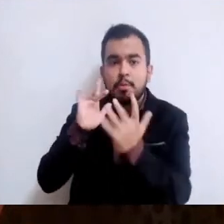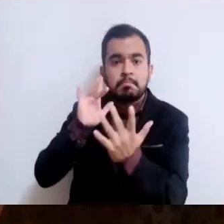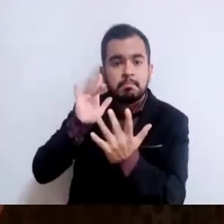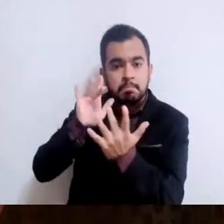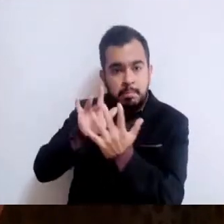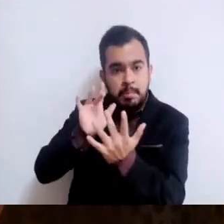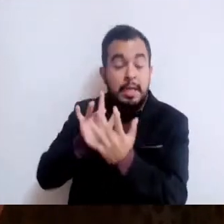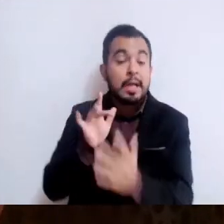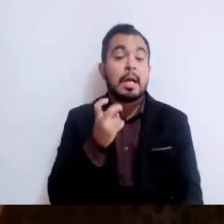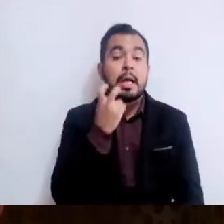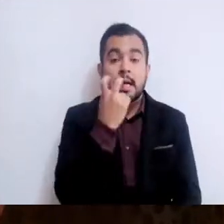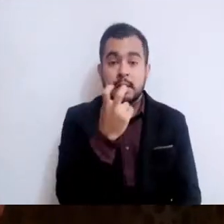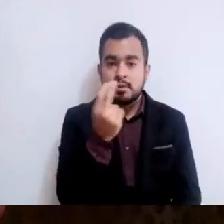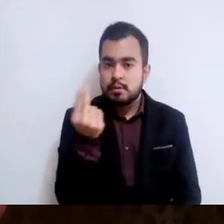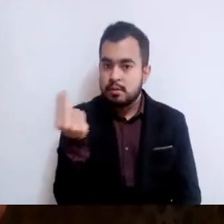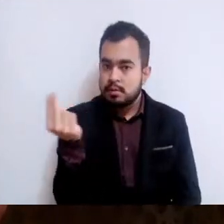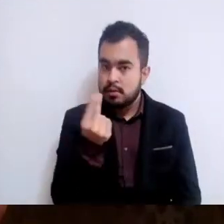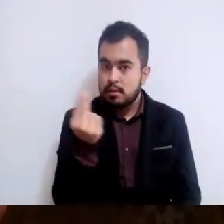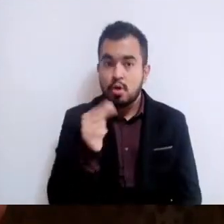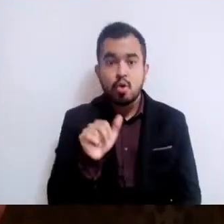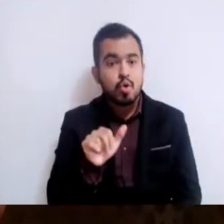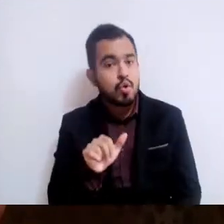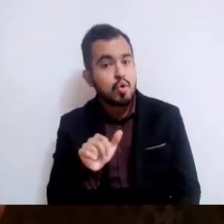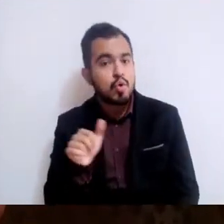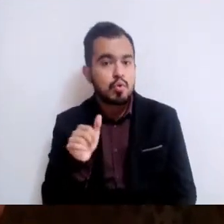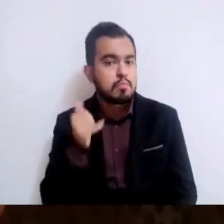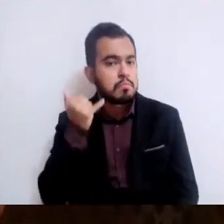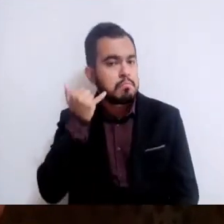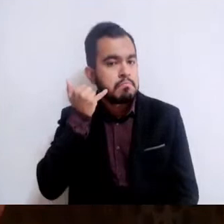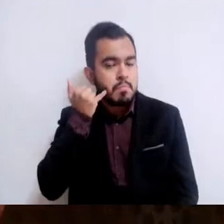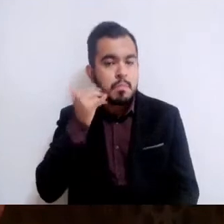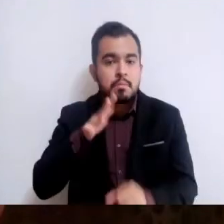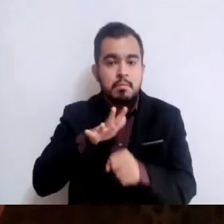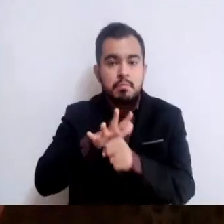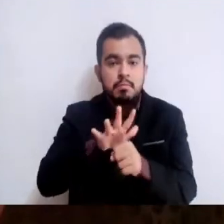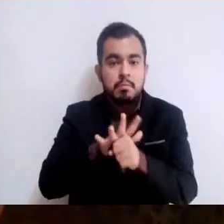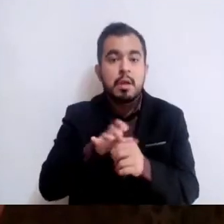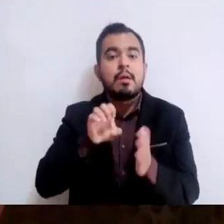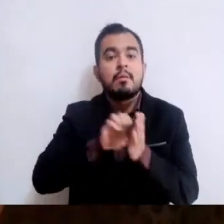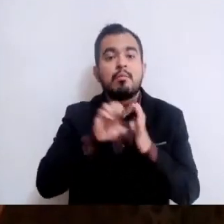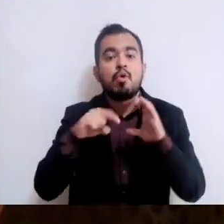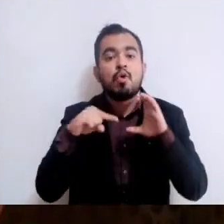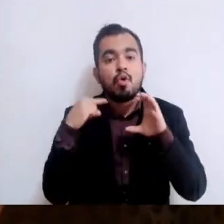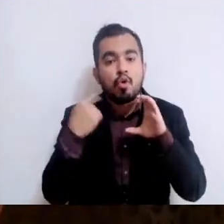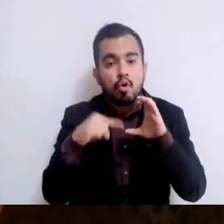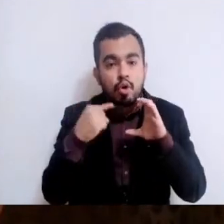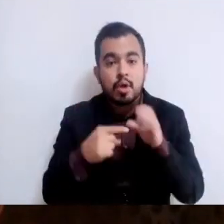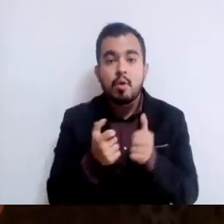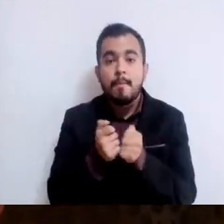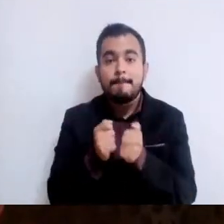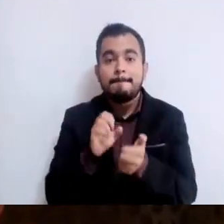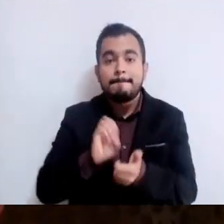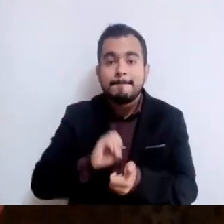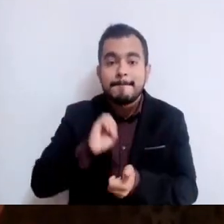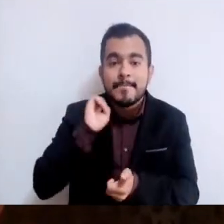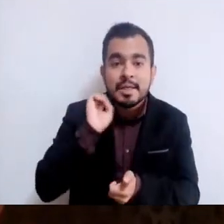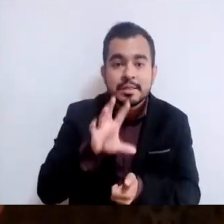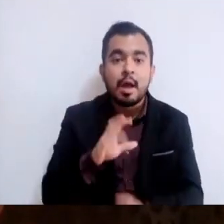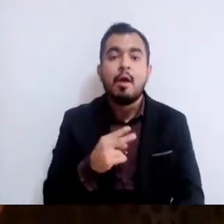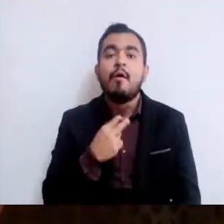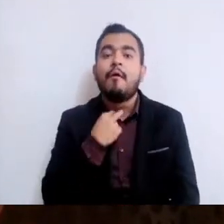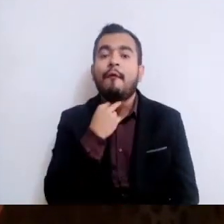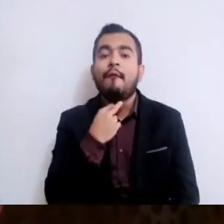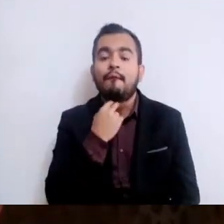hacerlo extensivo a cualquier otro medio de comunicación, como el correo electrónico, el mensaje de texto o de voz, o por